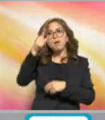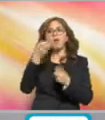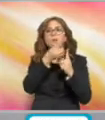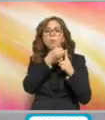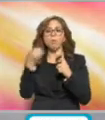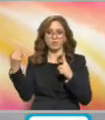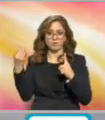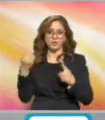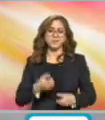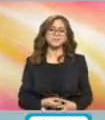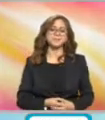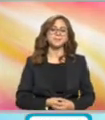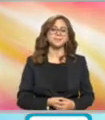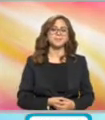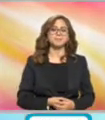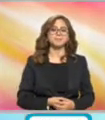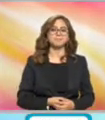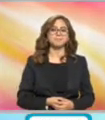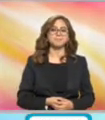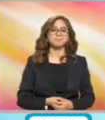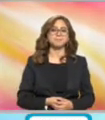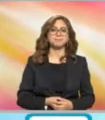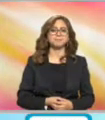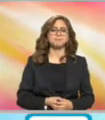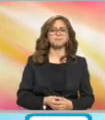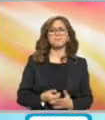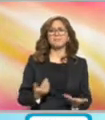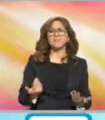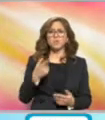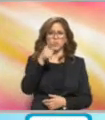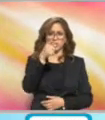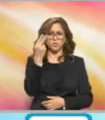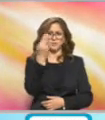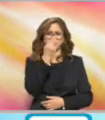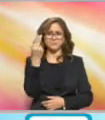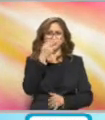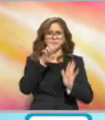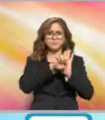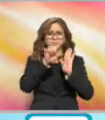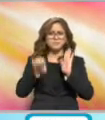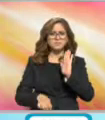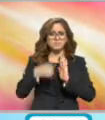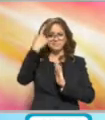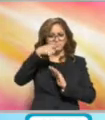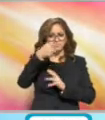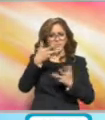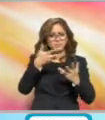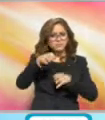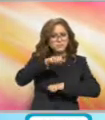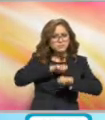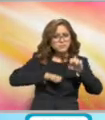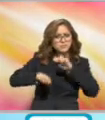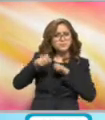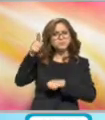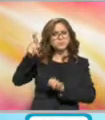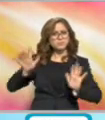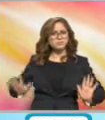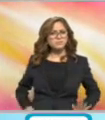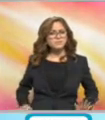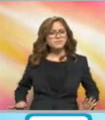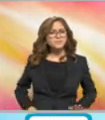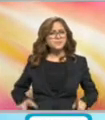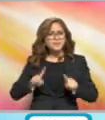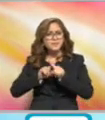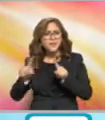decir, ¿se requiere, bueno, por un lado, algún talento especial, ciertas características personales de tu forma de ser, o algún estudio